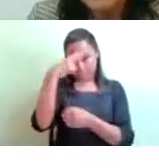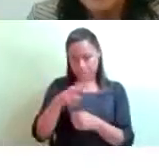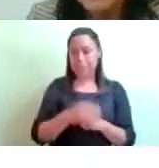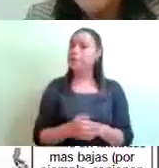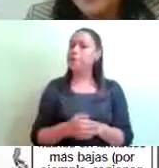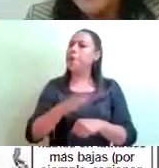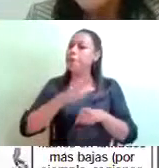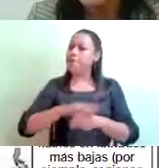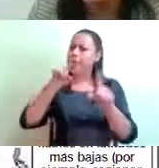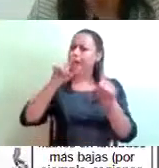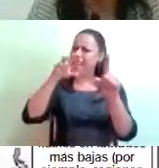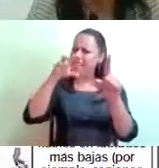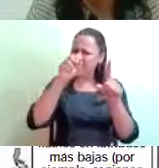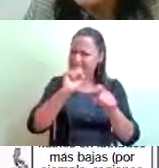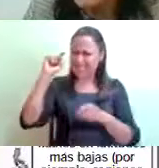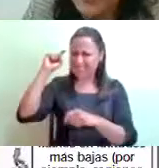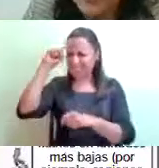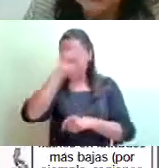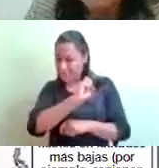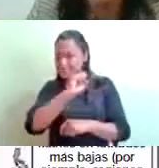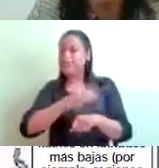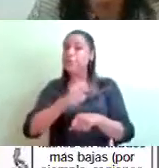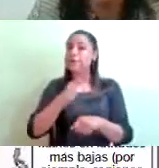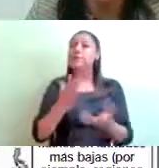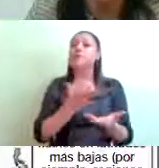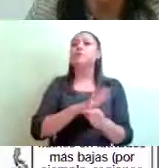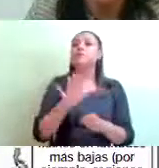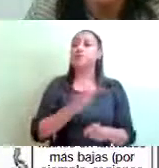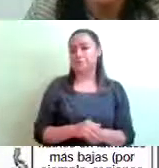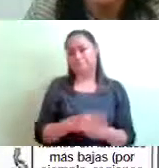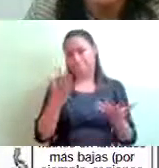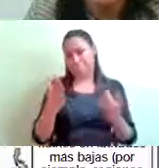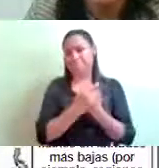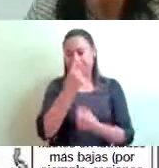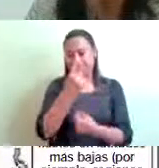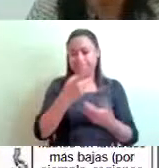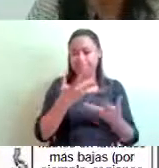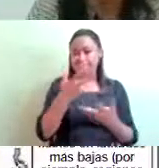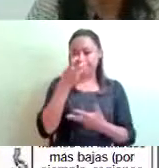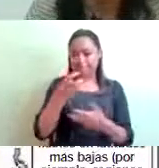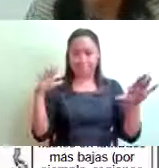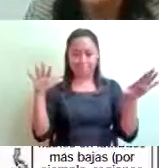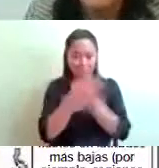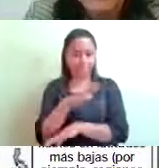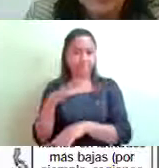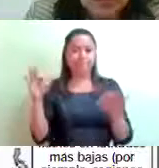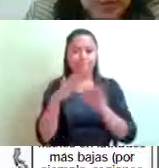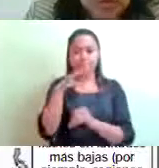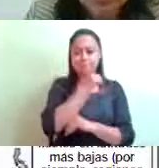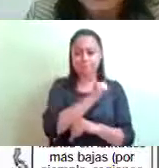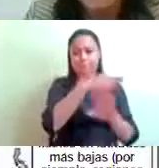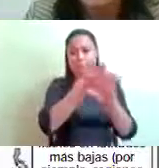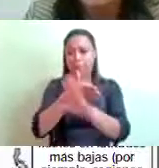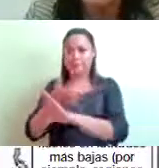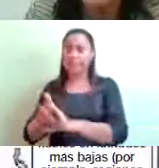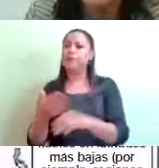Mayor reto de la humanidad, ¿por qué? Por sus impactos, como ustedes saben, gran parte de los estados